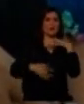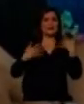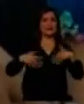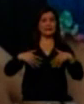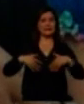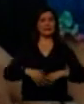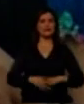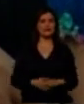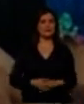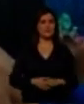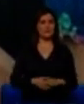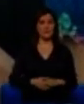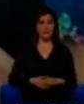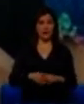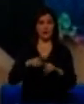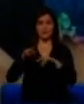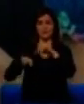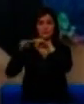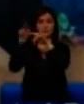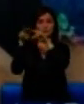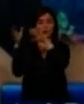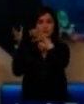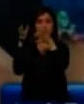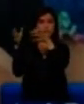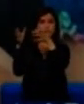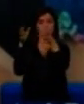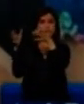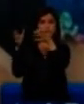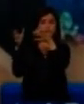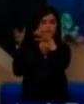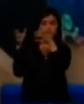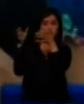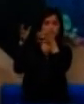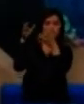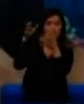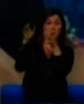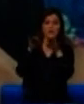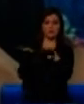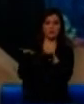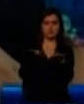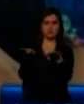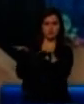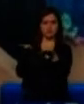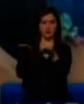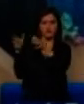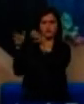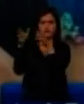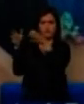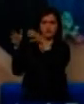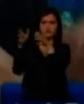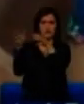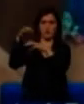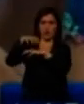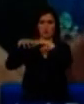serie de escombros que han estado ahí en la mitad, entonces en el momento del movimiento prácticamente